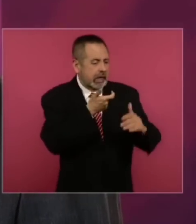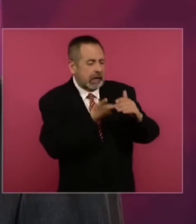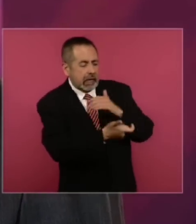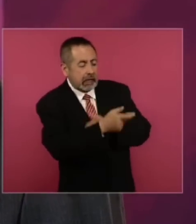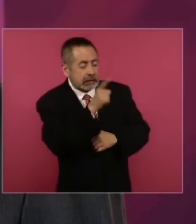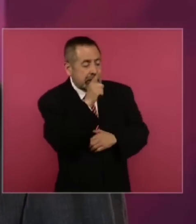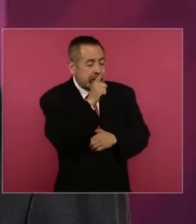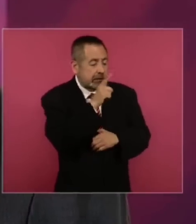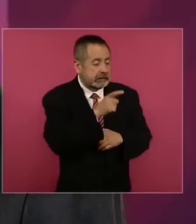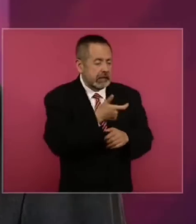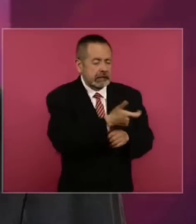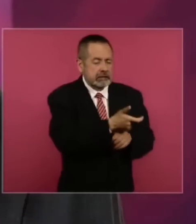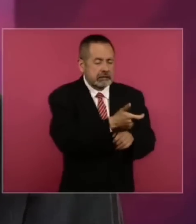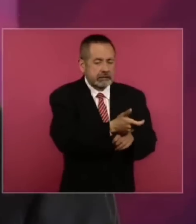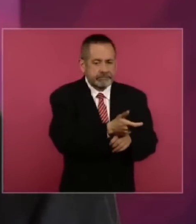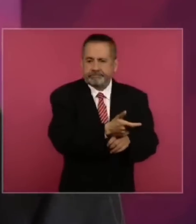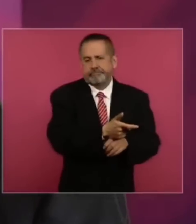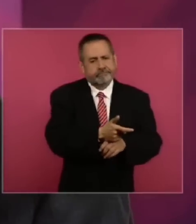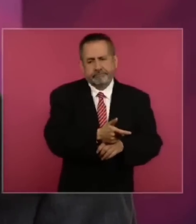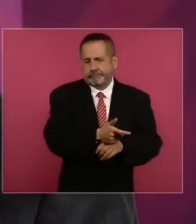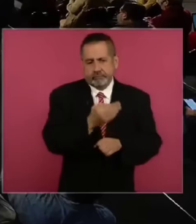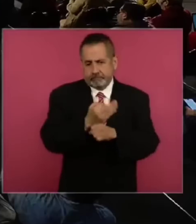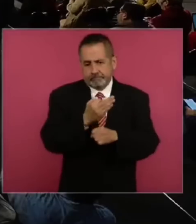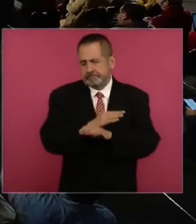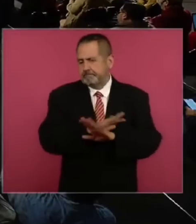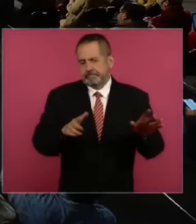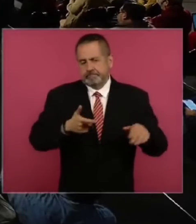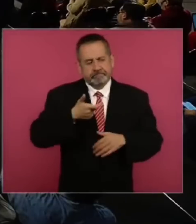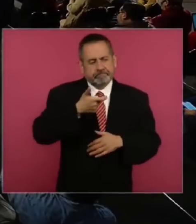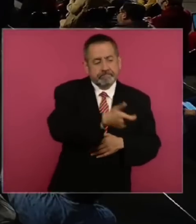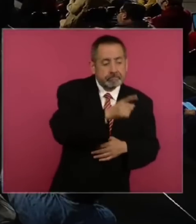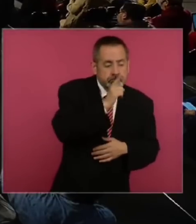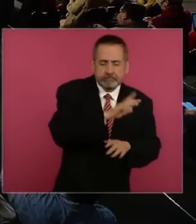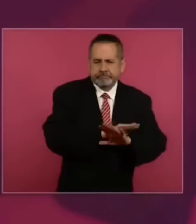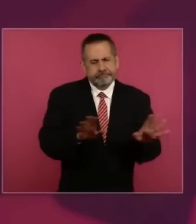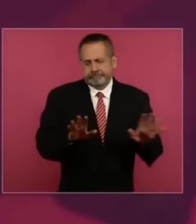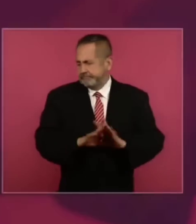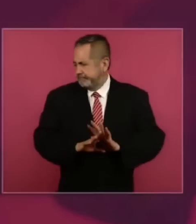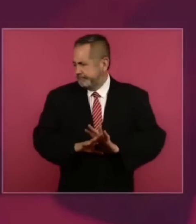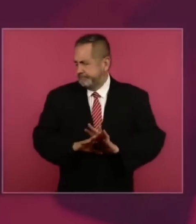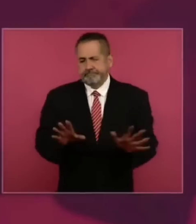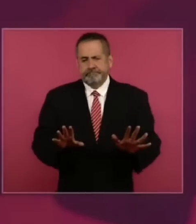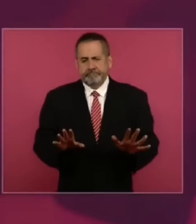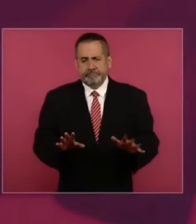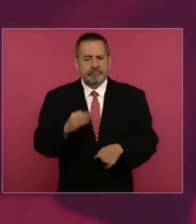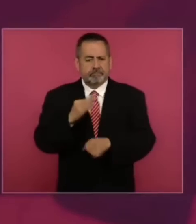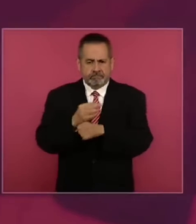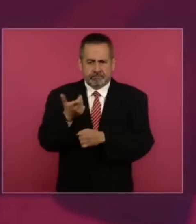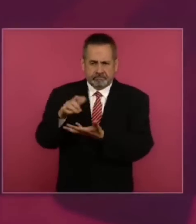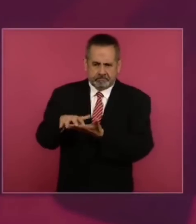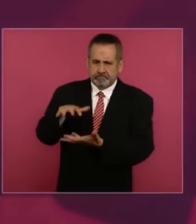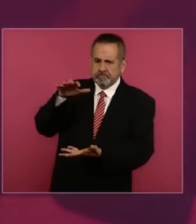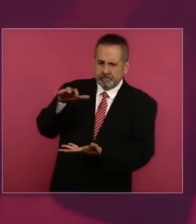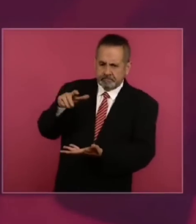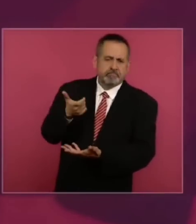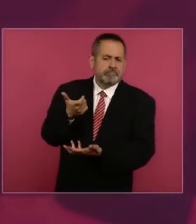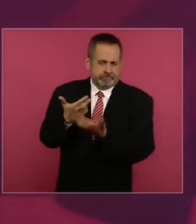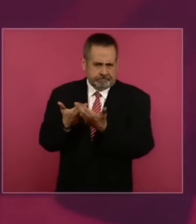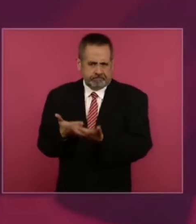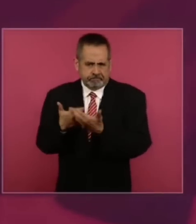maad ahora no es así tenemos un recurso para